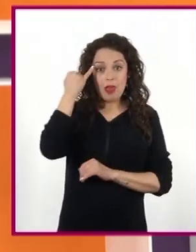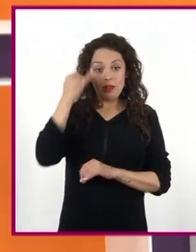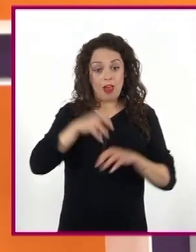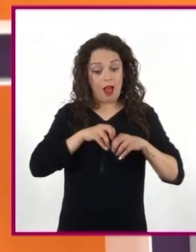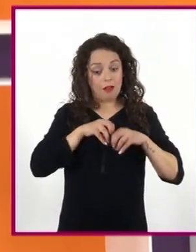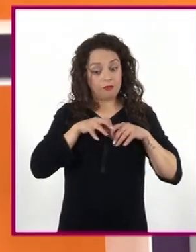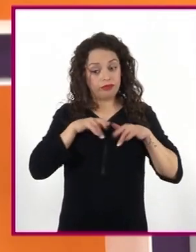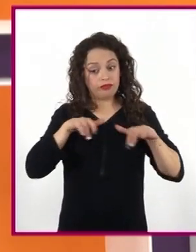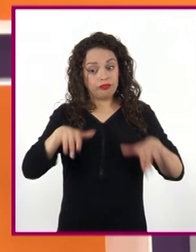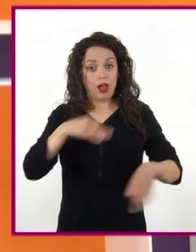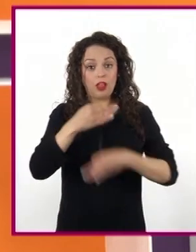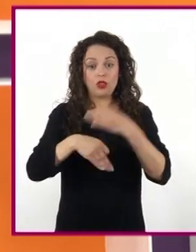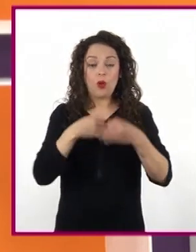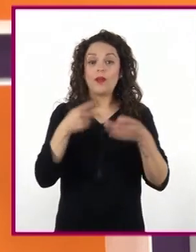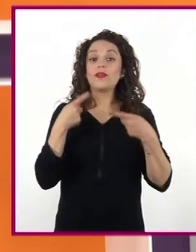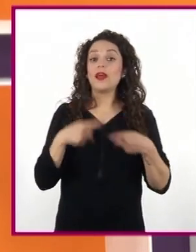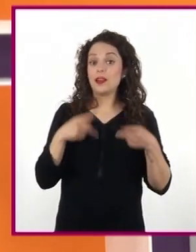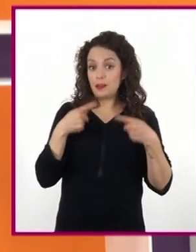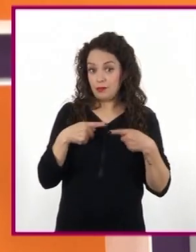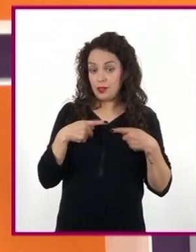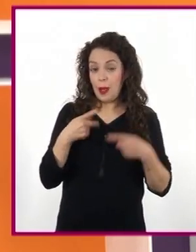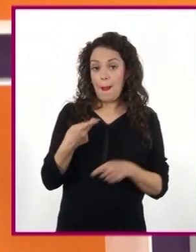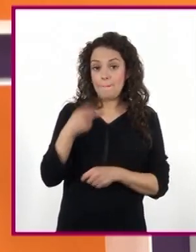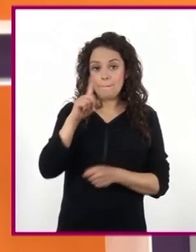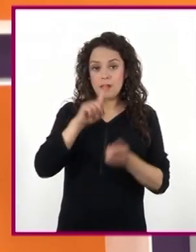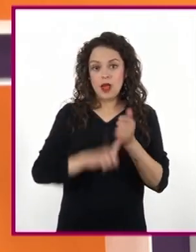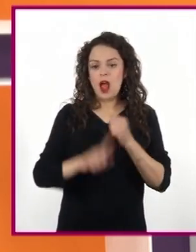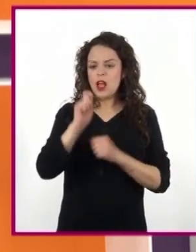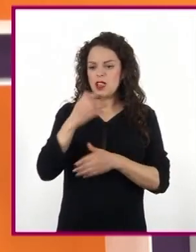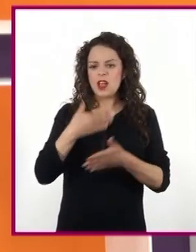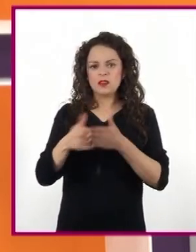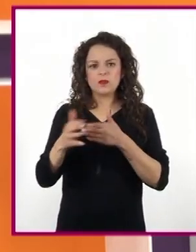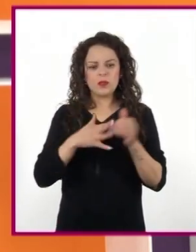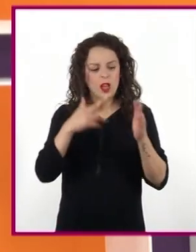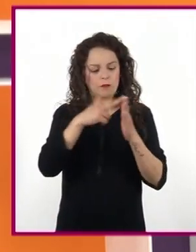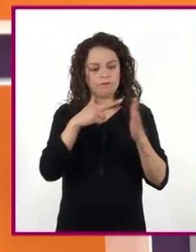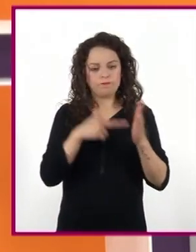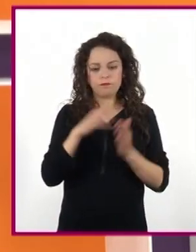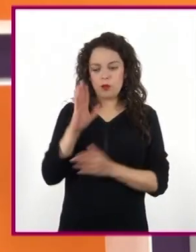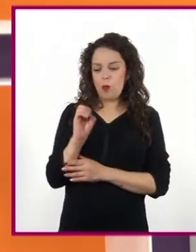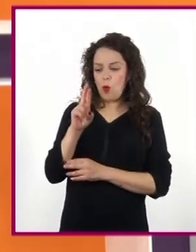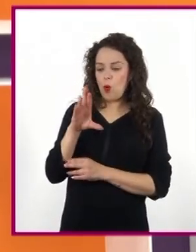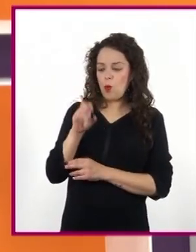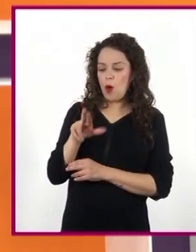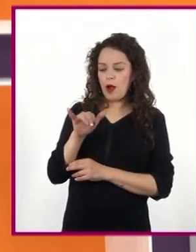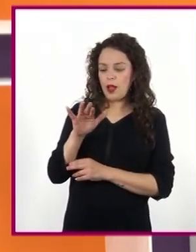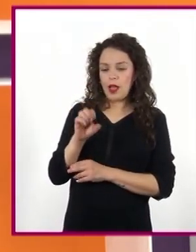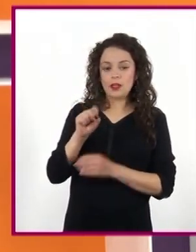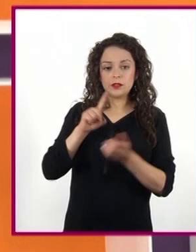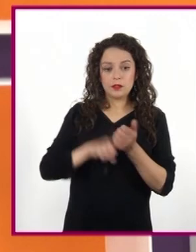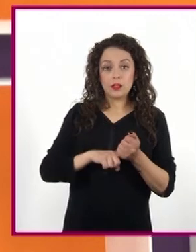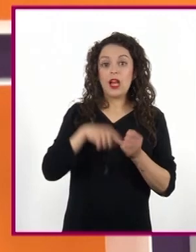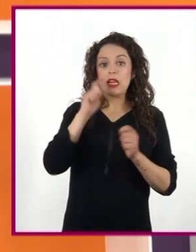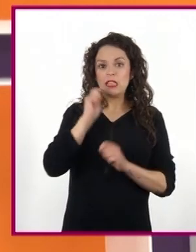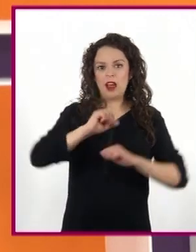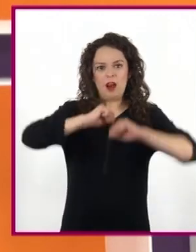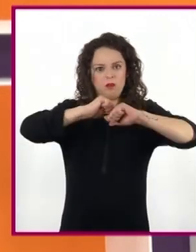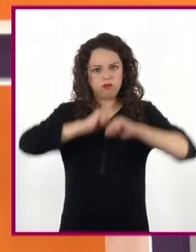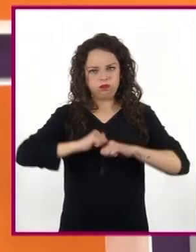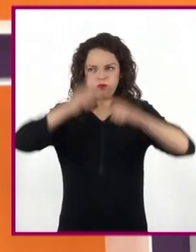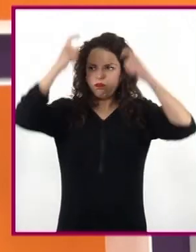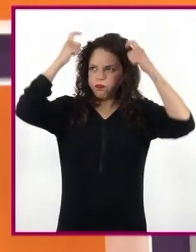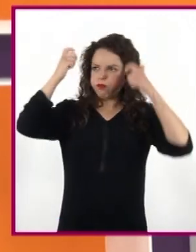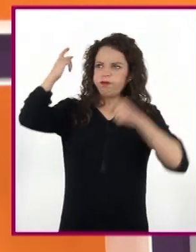sociedad. Aunque el efecto modernizador de las reformas borbónicas centró el poder en la corona y trajo